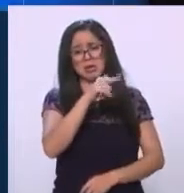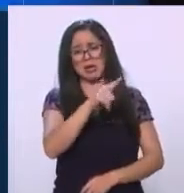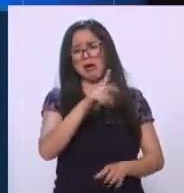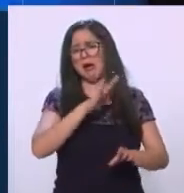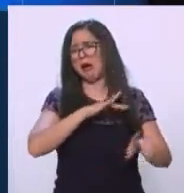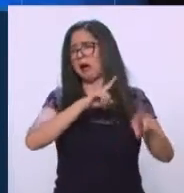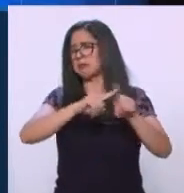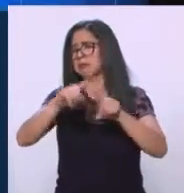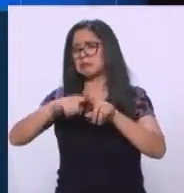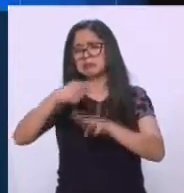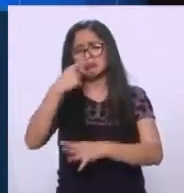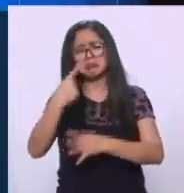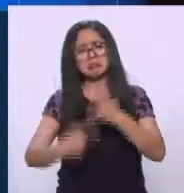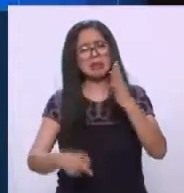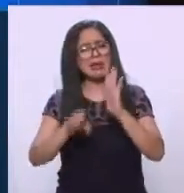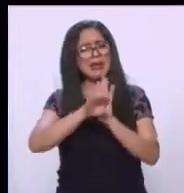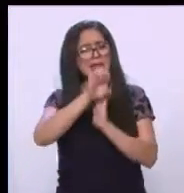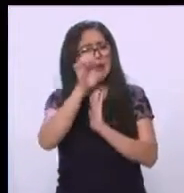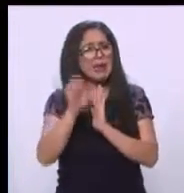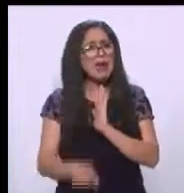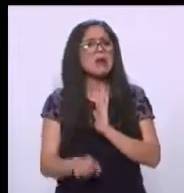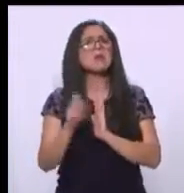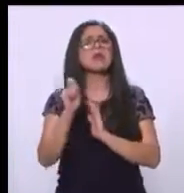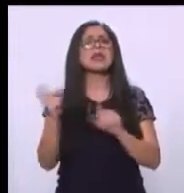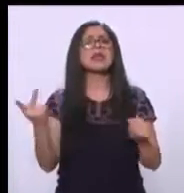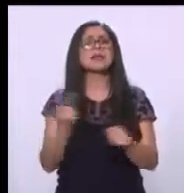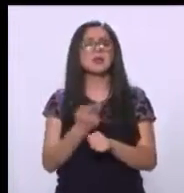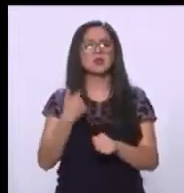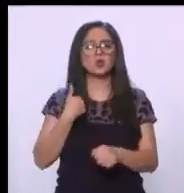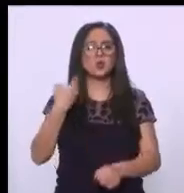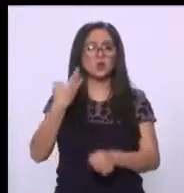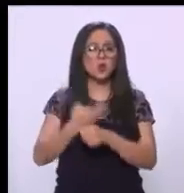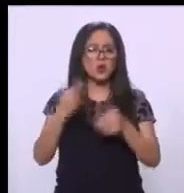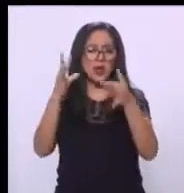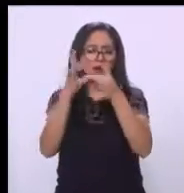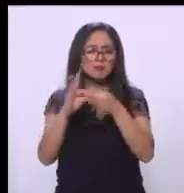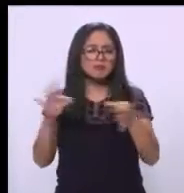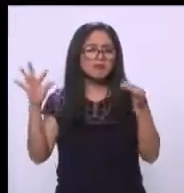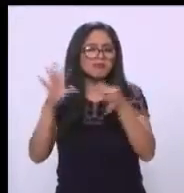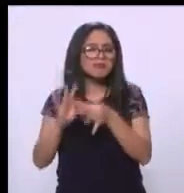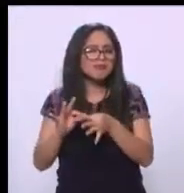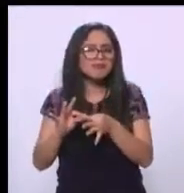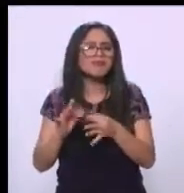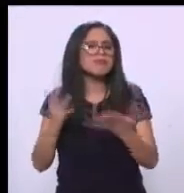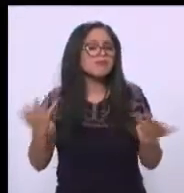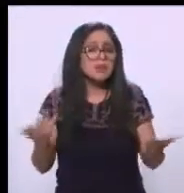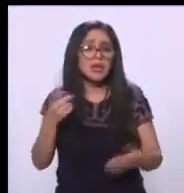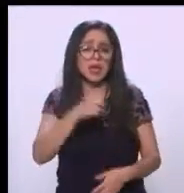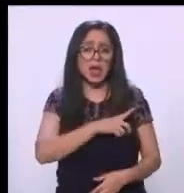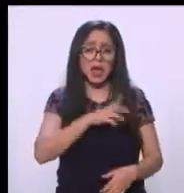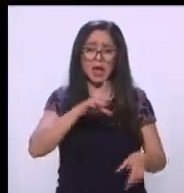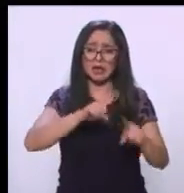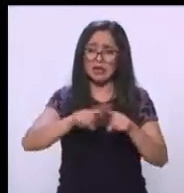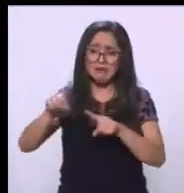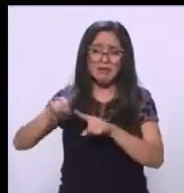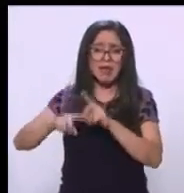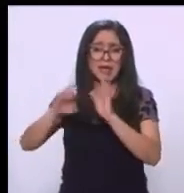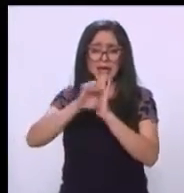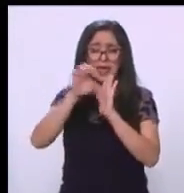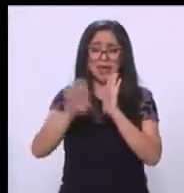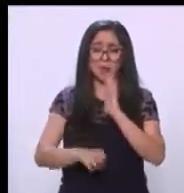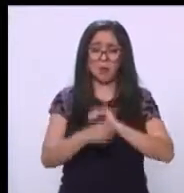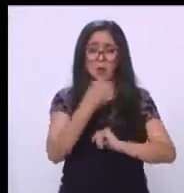cómo, del tipo de efectos que puede tener, lo menciona de manera general ahorita Alberto, pero tenemos ejemplos que son muy